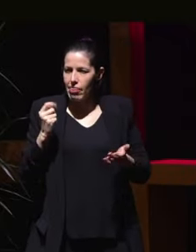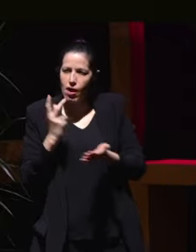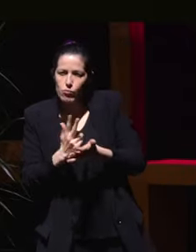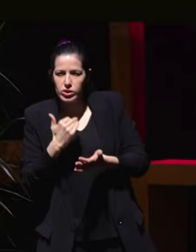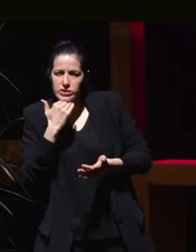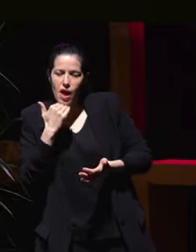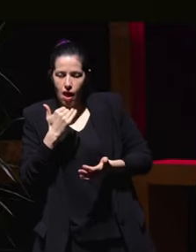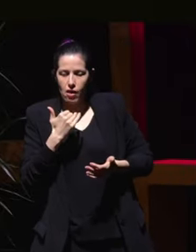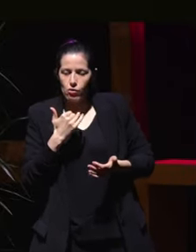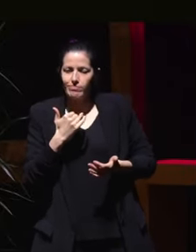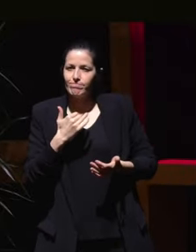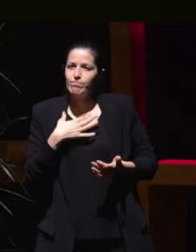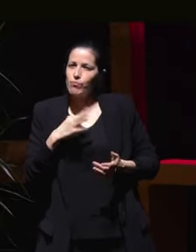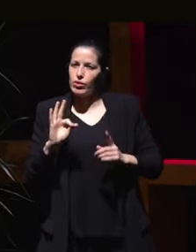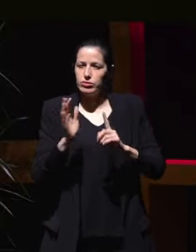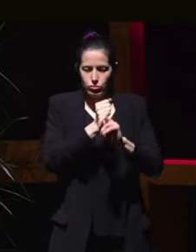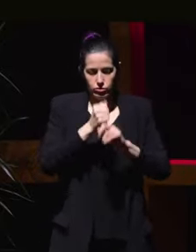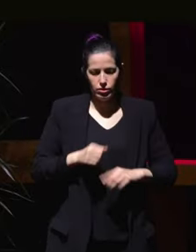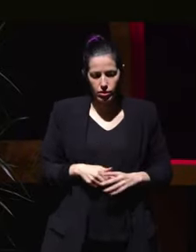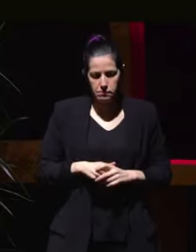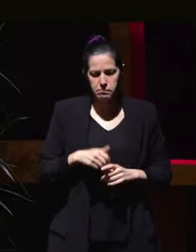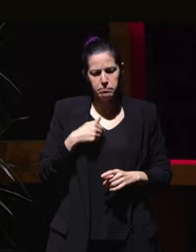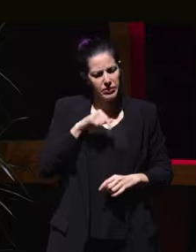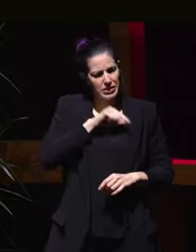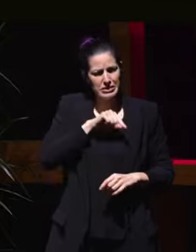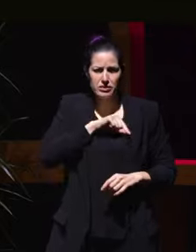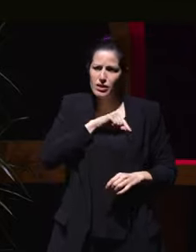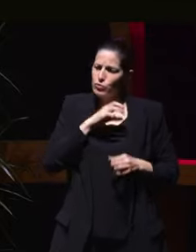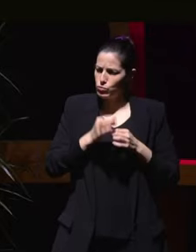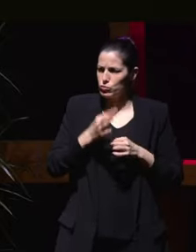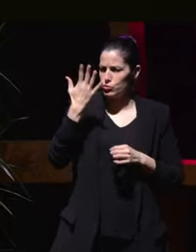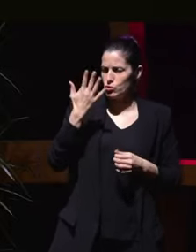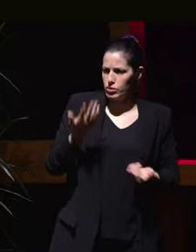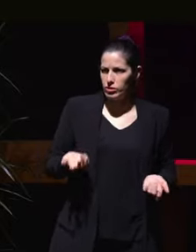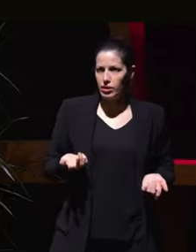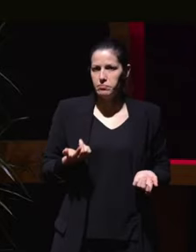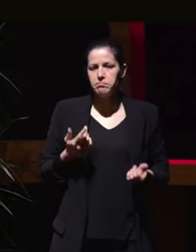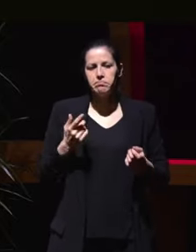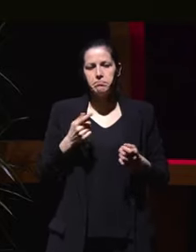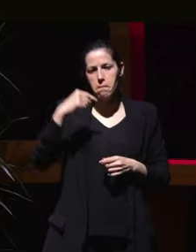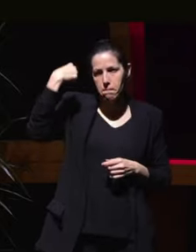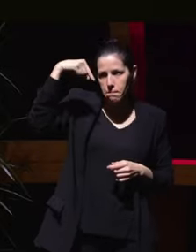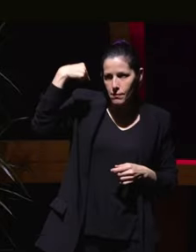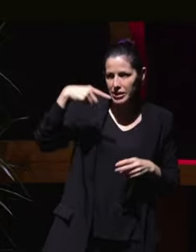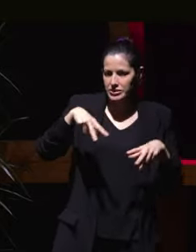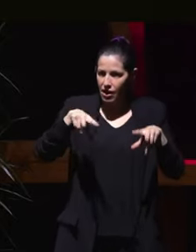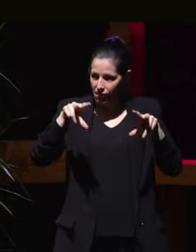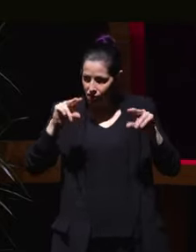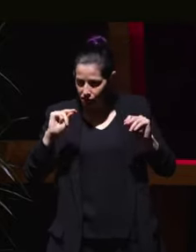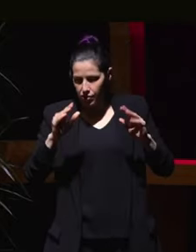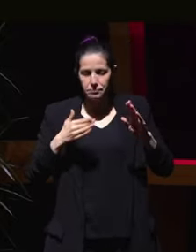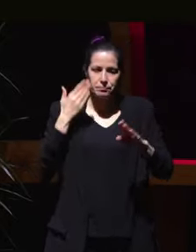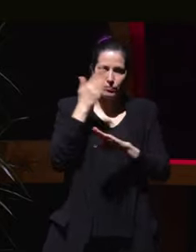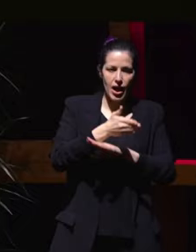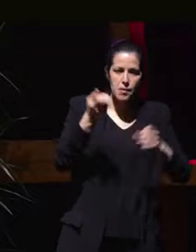sentido puedo sentirme afortunada, porque cuando rematé yo máster en Madrid, fui a hacer las prácticas a